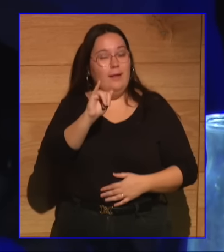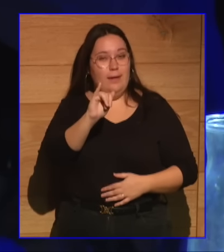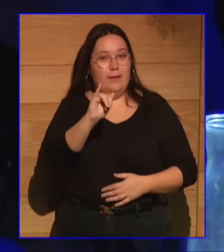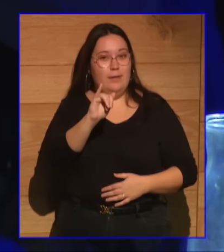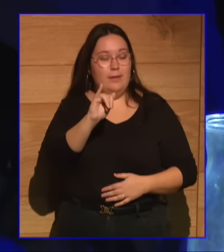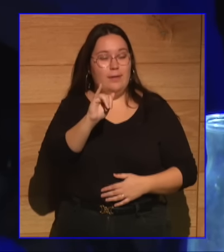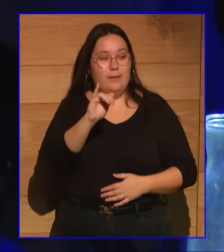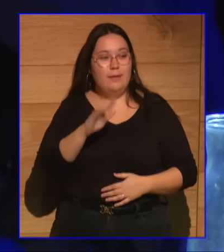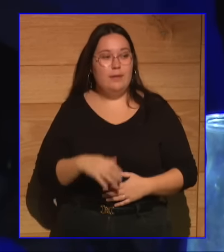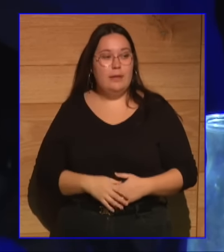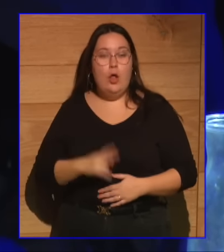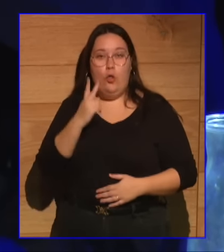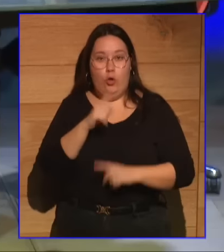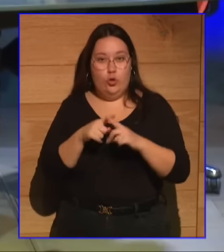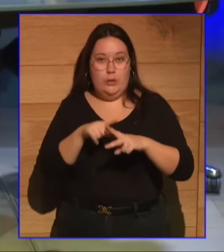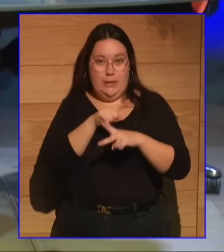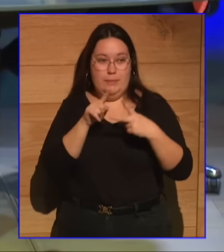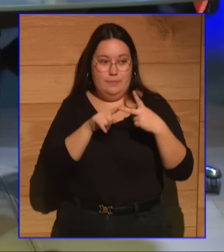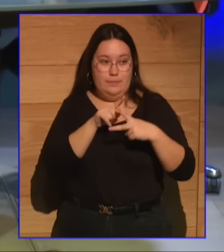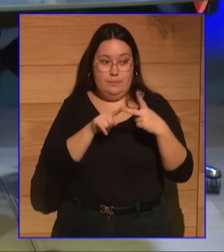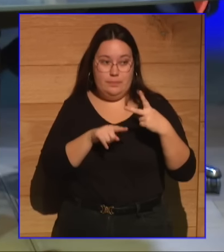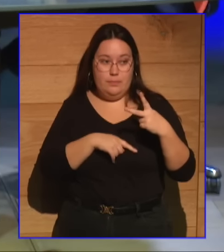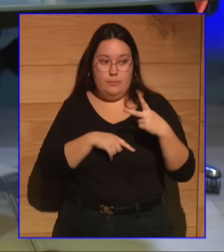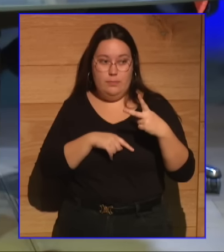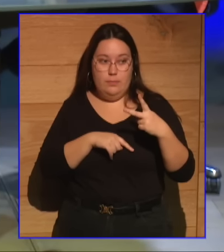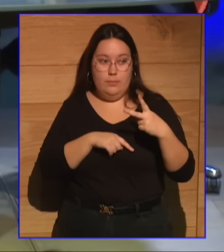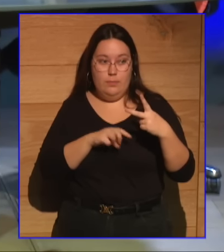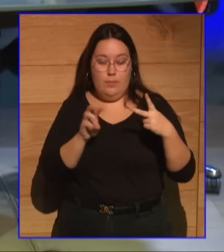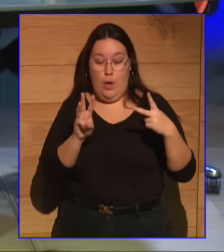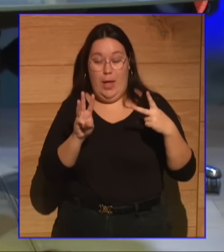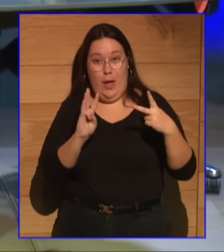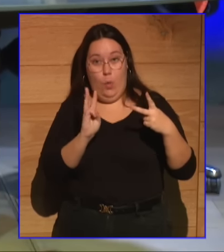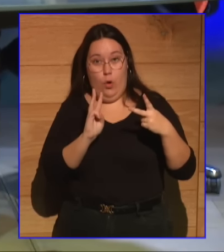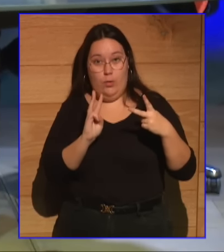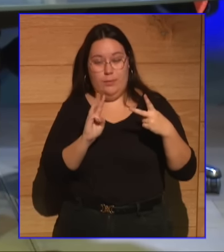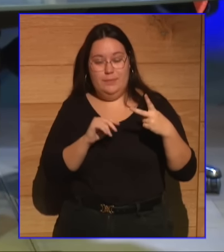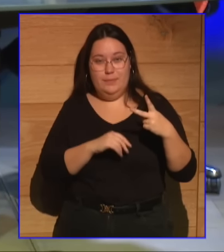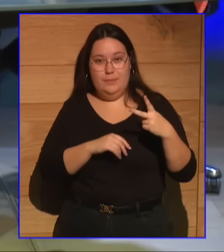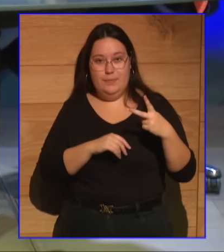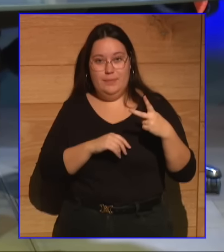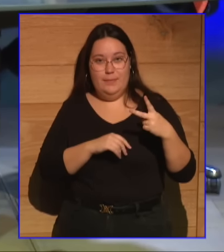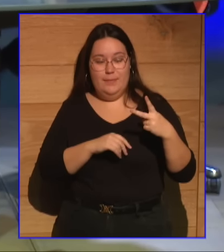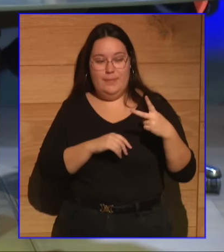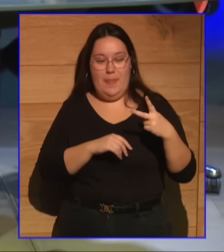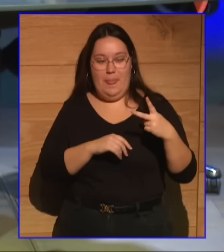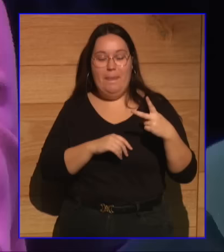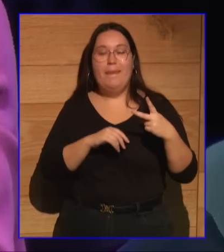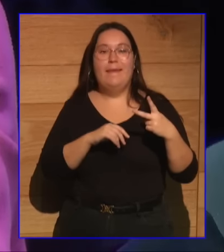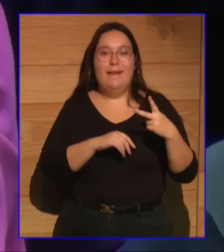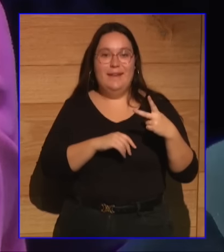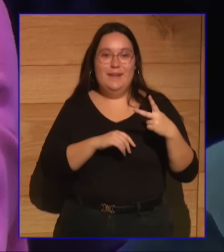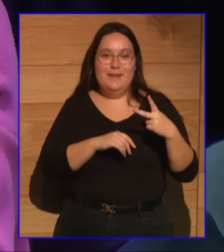Que estoy a favor, que nadie me malinterprete. Dos cosas. Jurassic Park... La ha puesto en Word, por eso es Jurassic Park Doc. Jurassic... ¿Vale? Punto